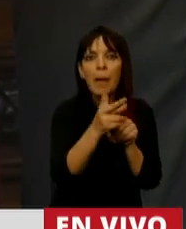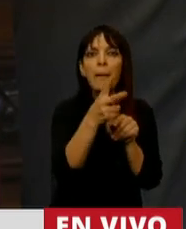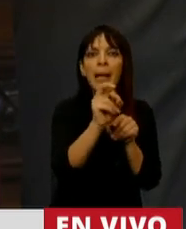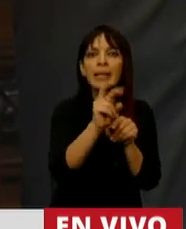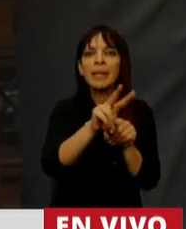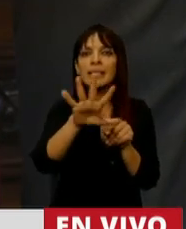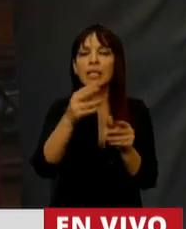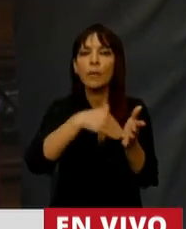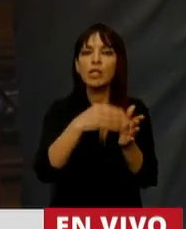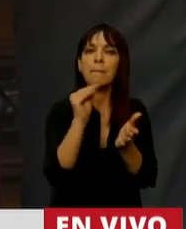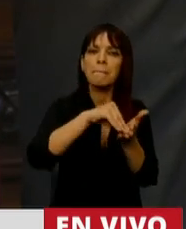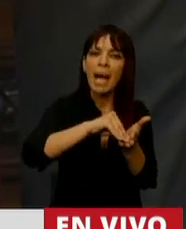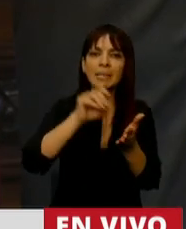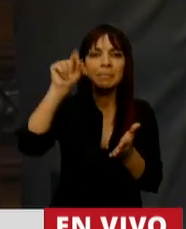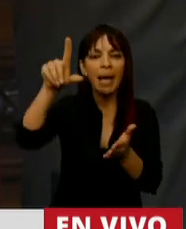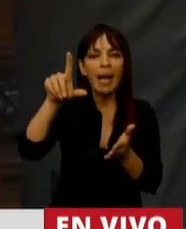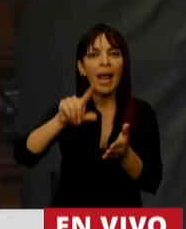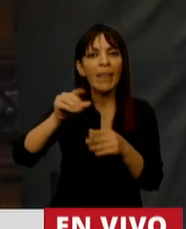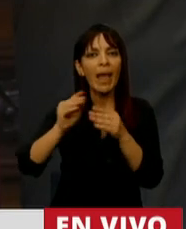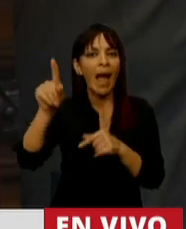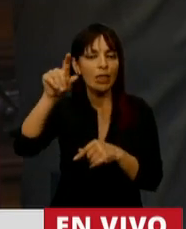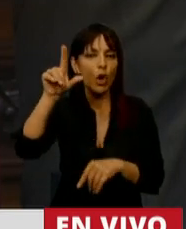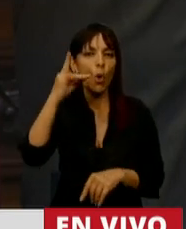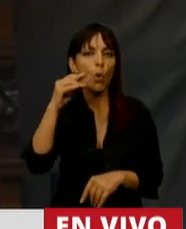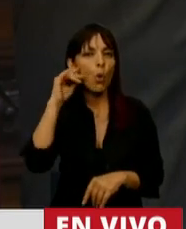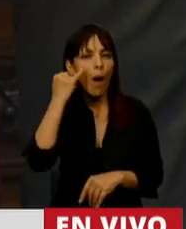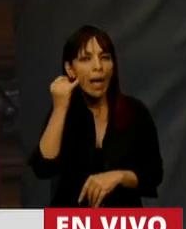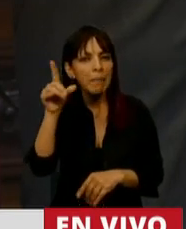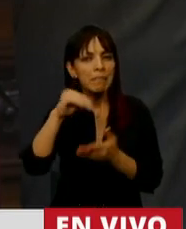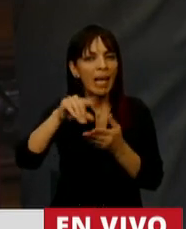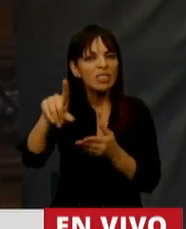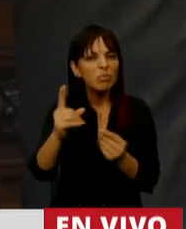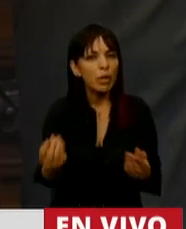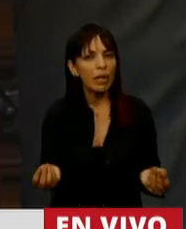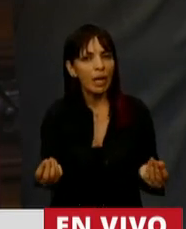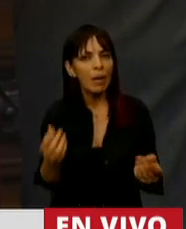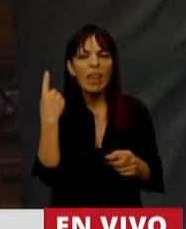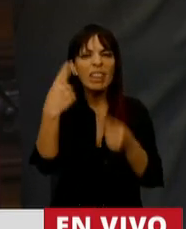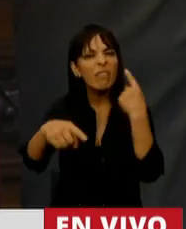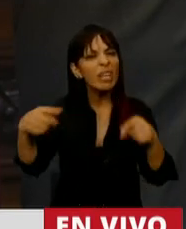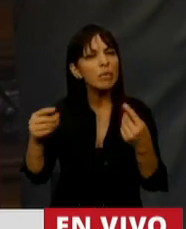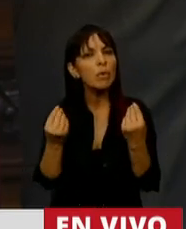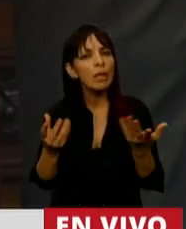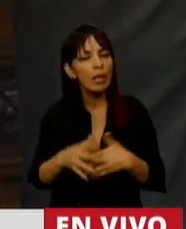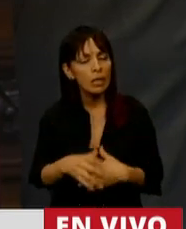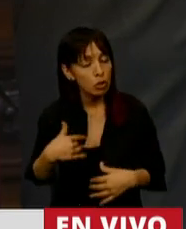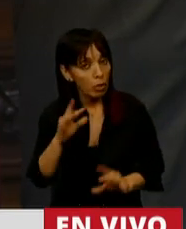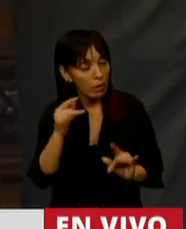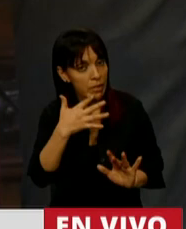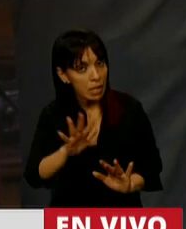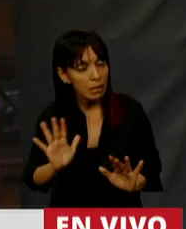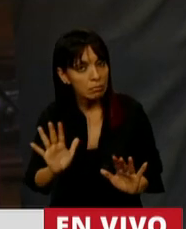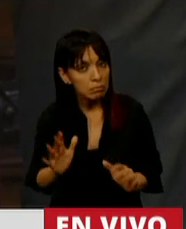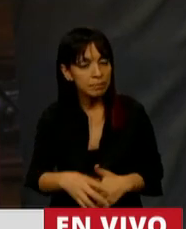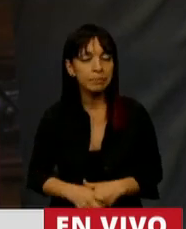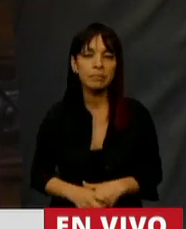millones más a la del Alto Uruguay para que pueda funcionar? ¿Por qué entonces esta discrecionalidad? Me cuesta entender, señor